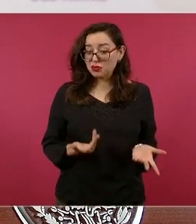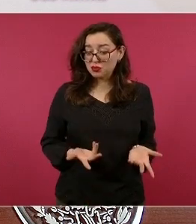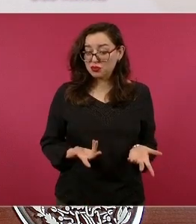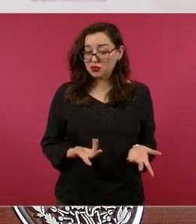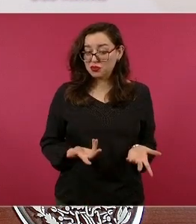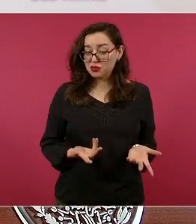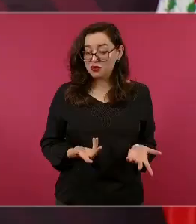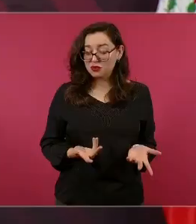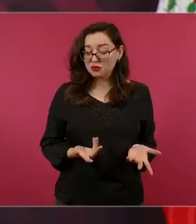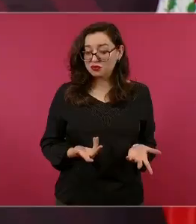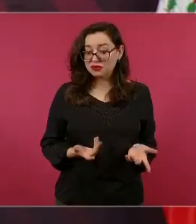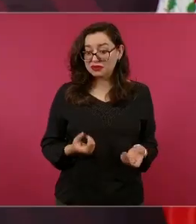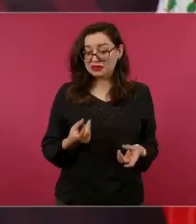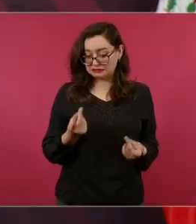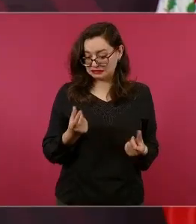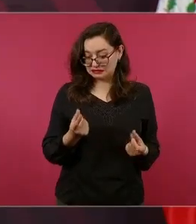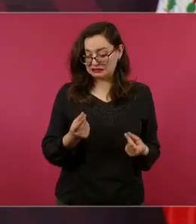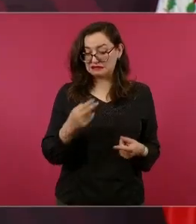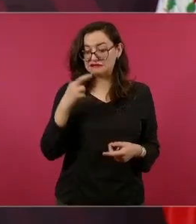y en el tiempo.